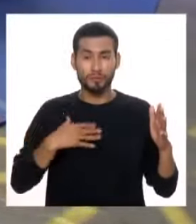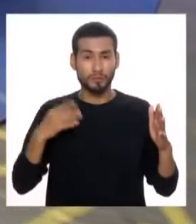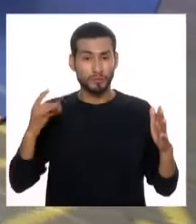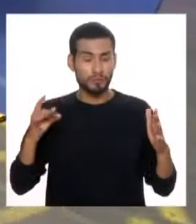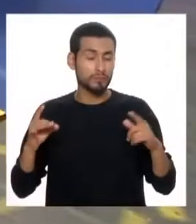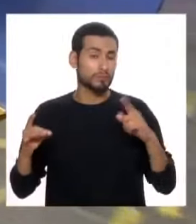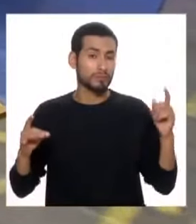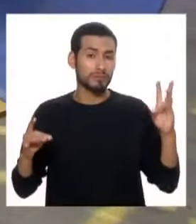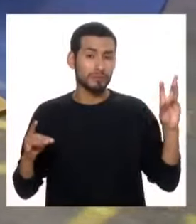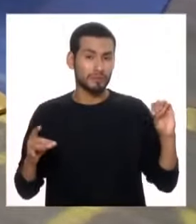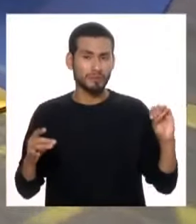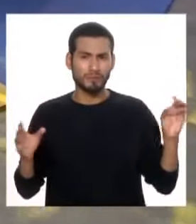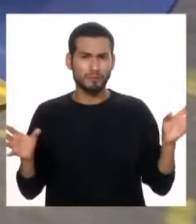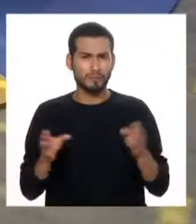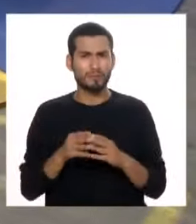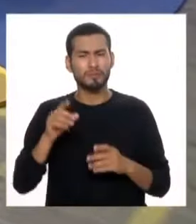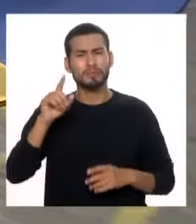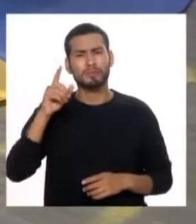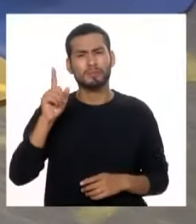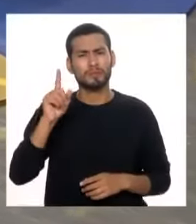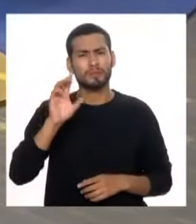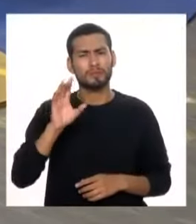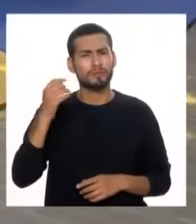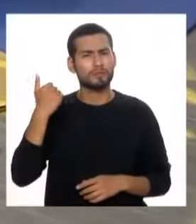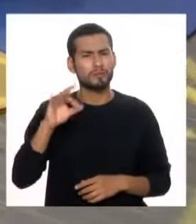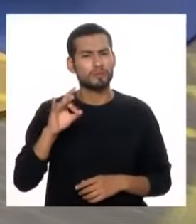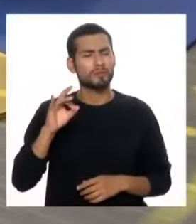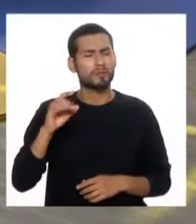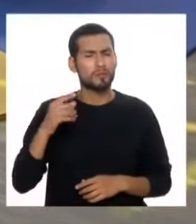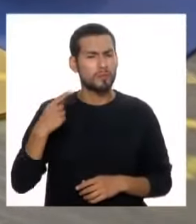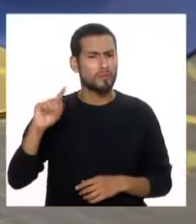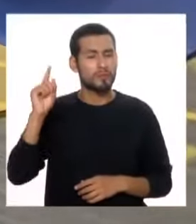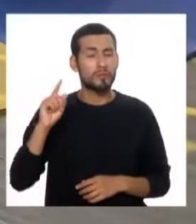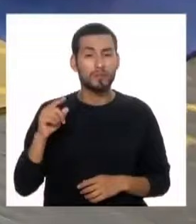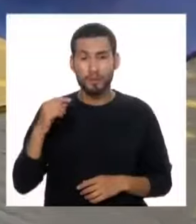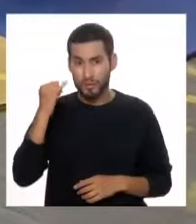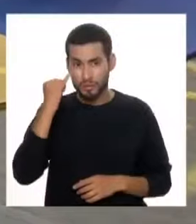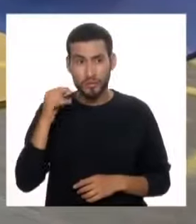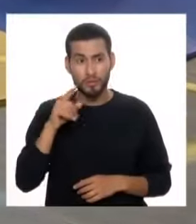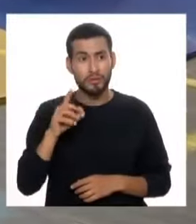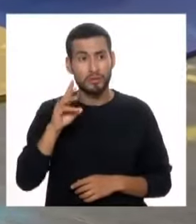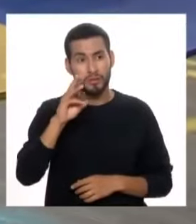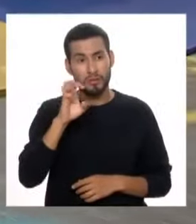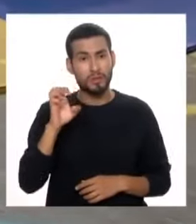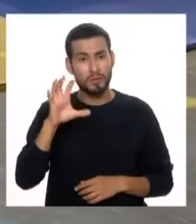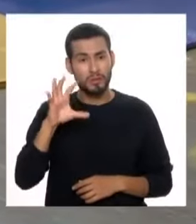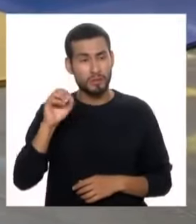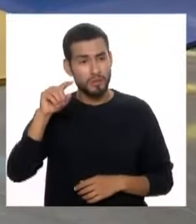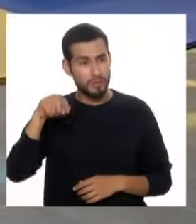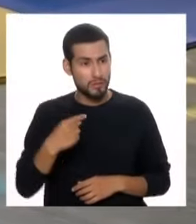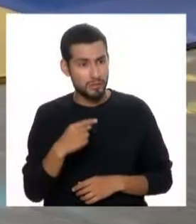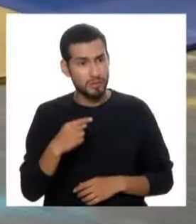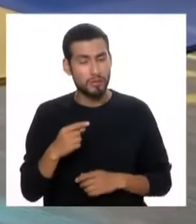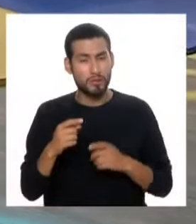el Perú unos 18 millones. Claro. Y necesitamos, doctor, unos 650.000 donantes al año.